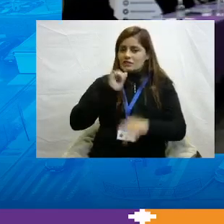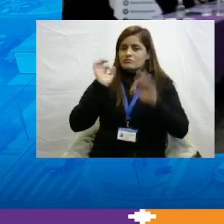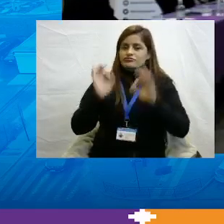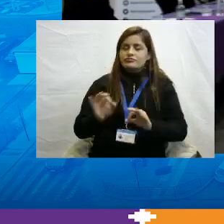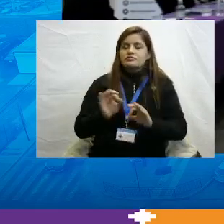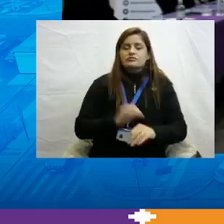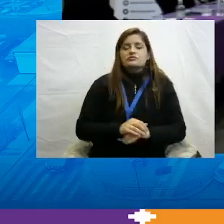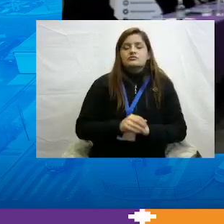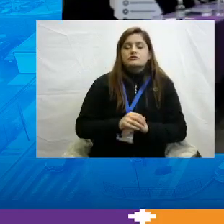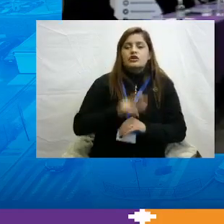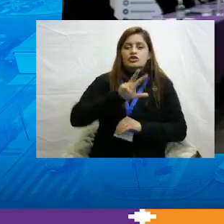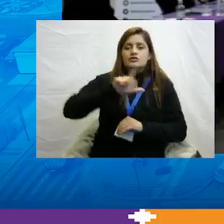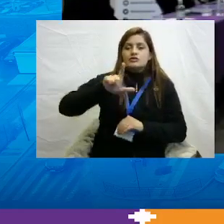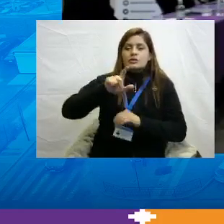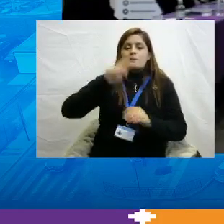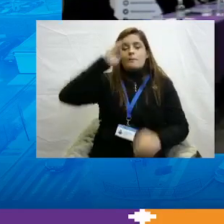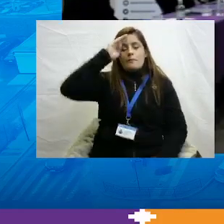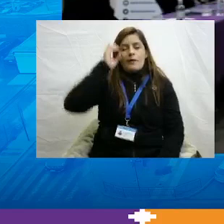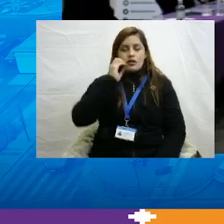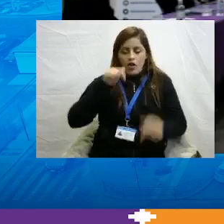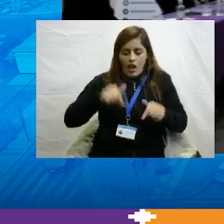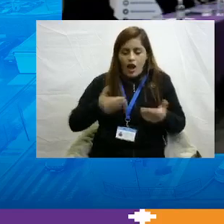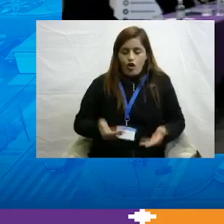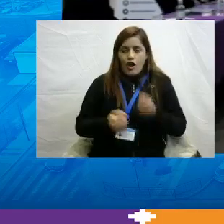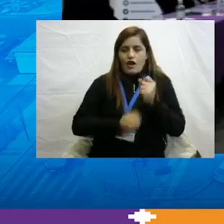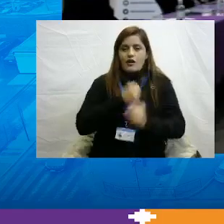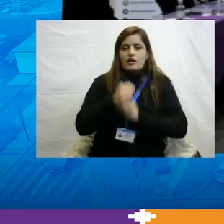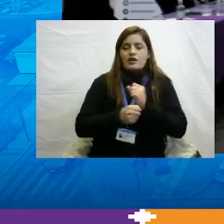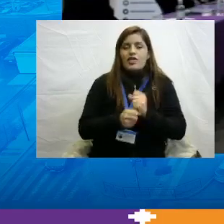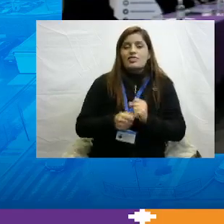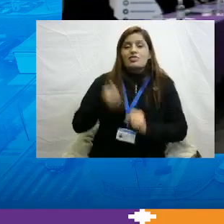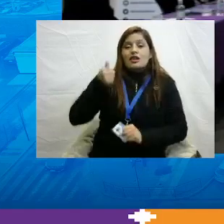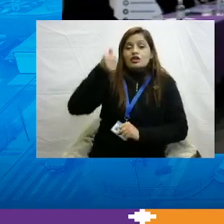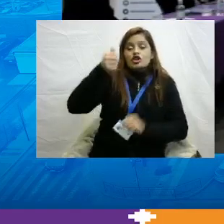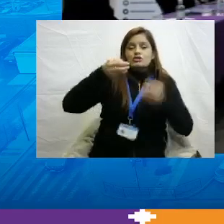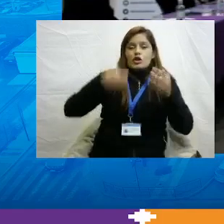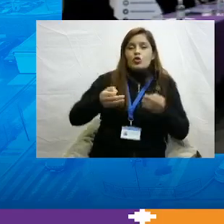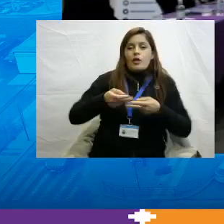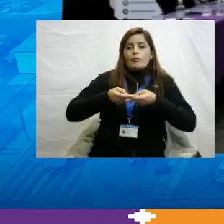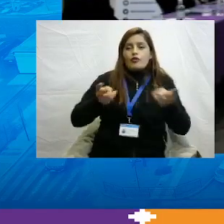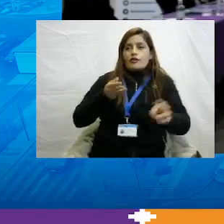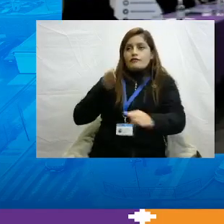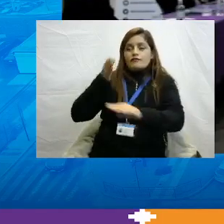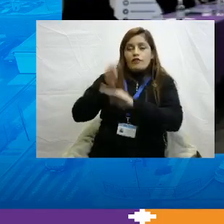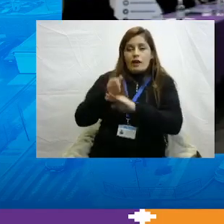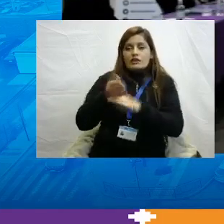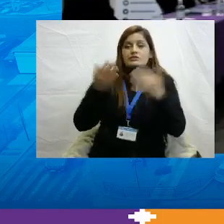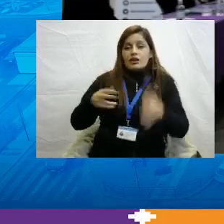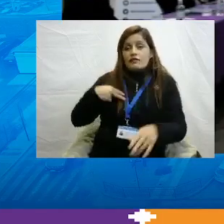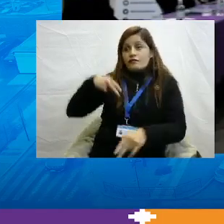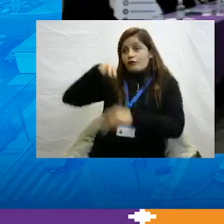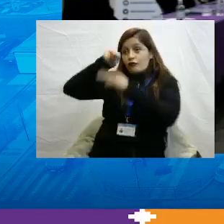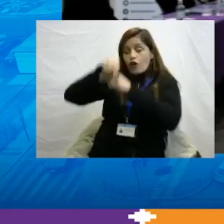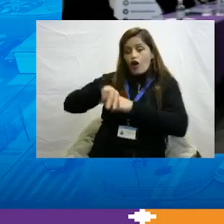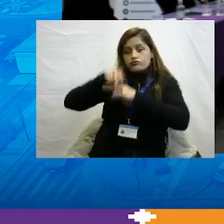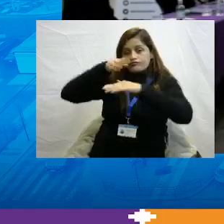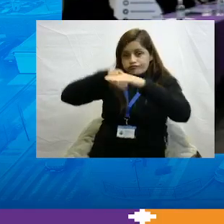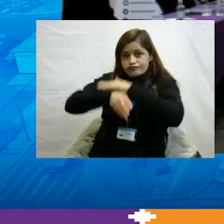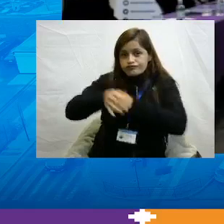mayo del presente año, el director de Seguridad Pública e Inspección informa que se realizaron las visitas a la propiedad